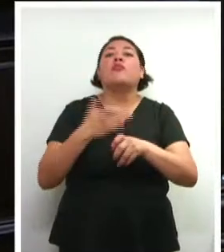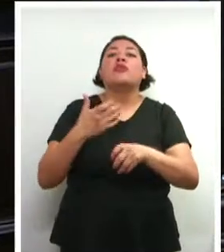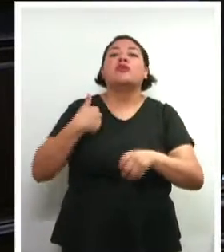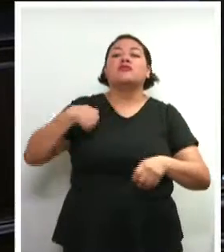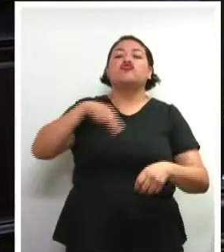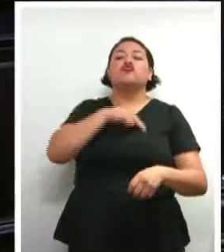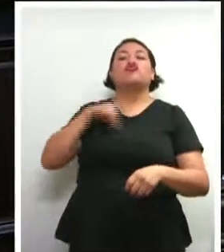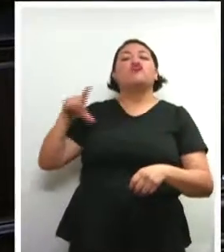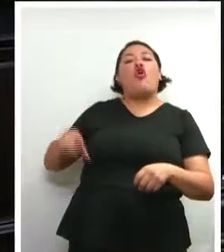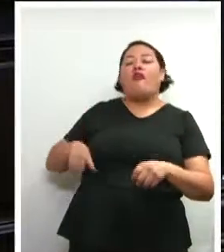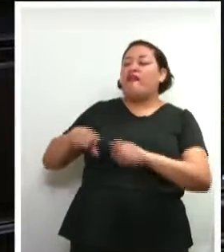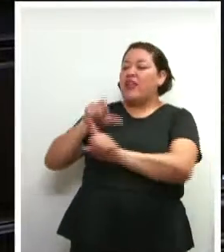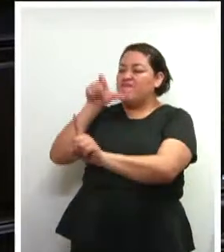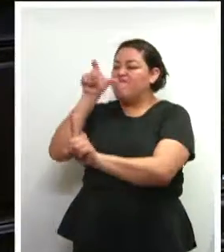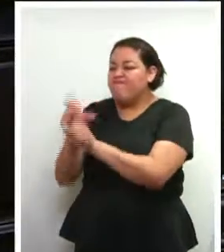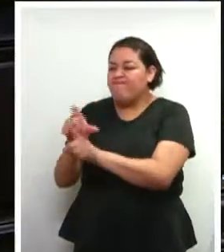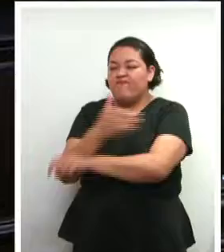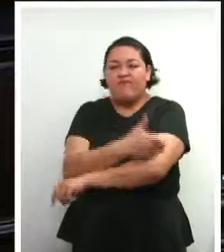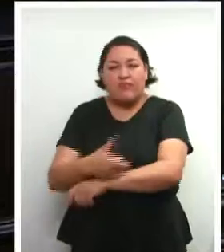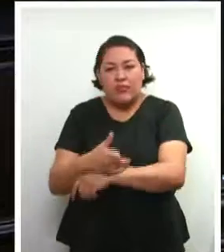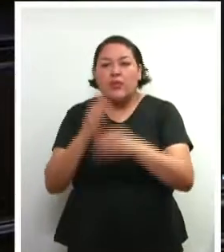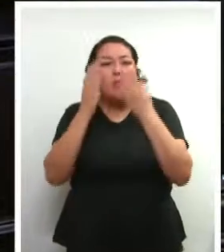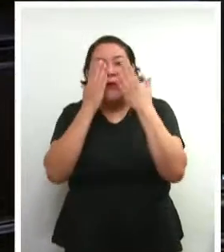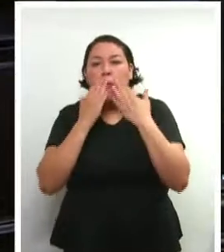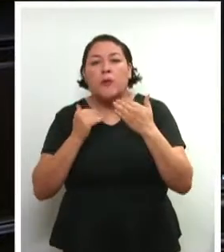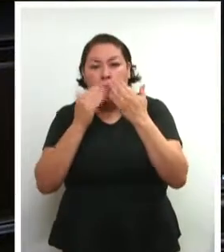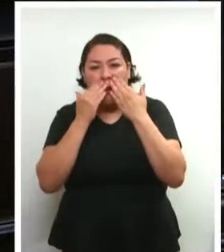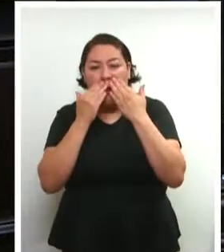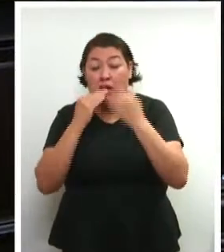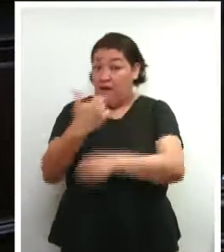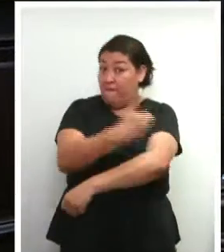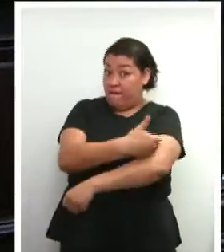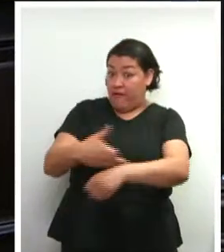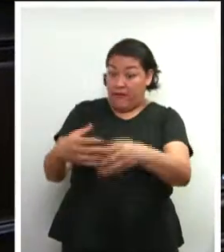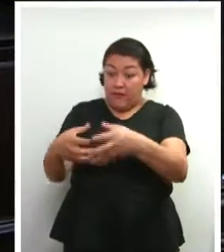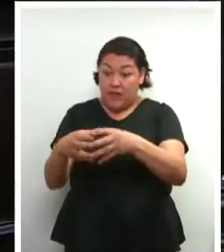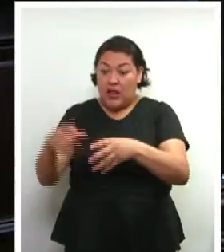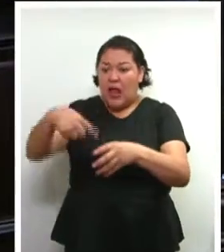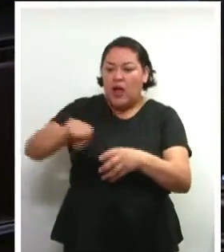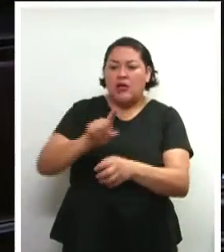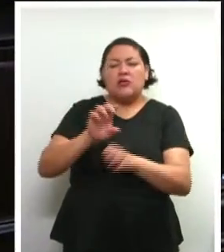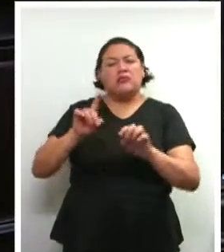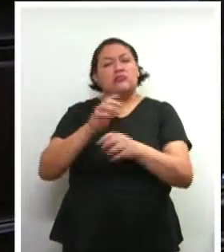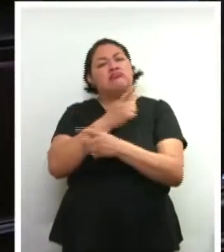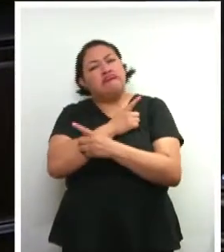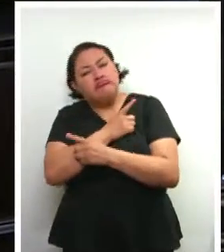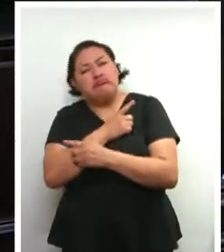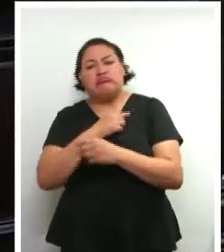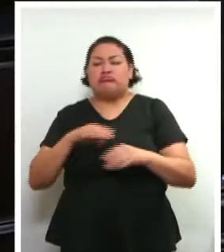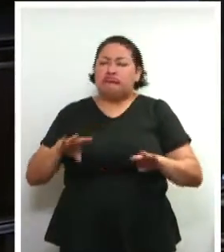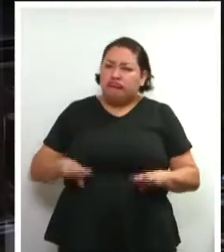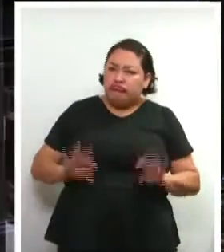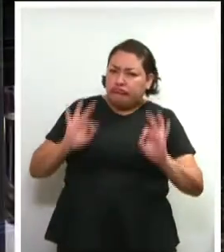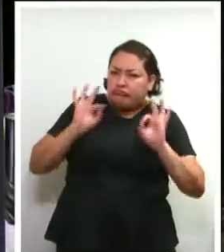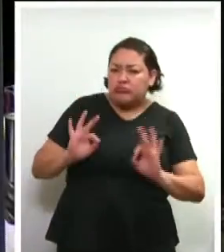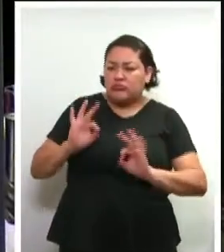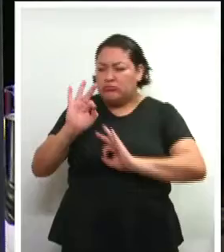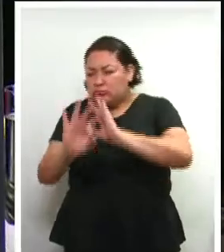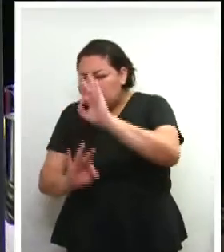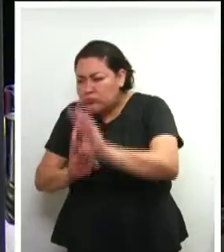familia, que es el espacio donde se enseñan los principios, los valores fundamentales en toda